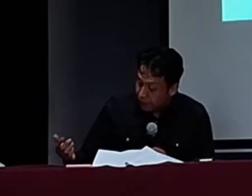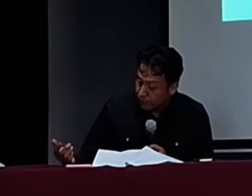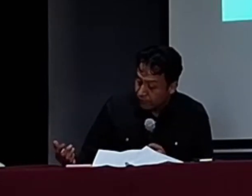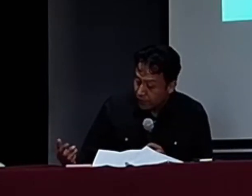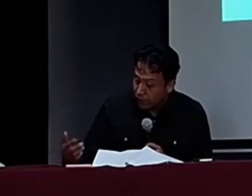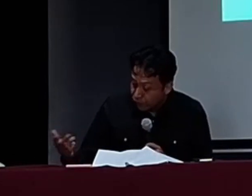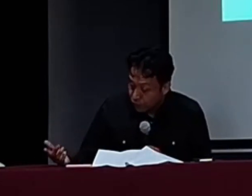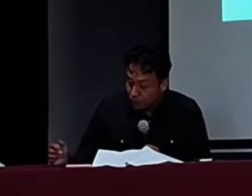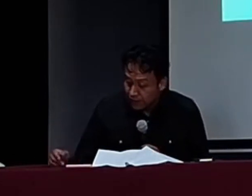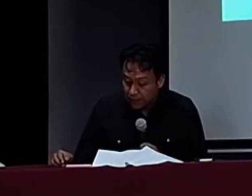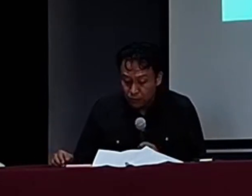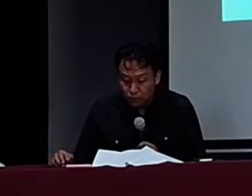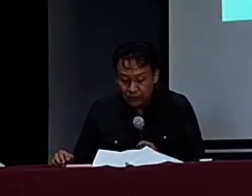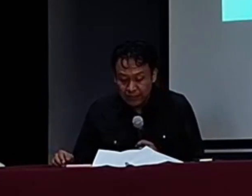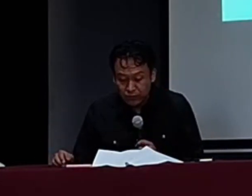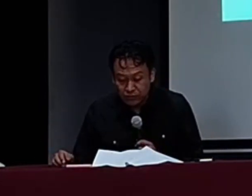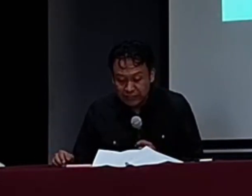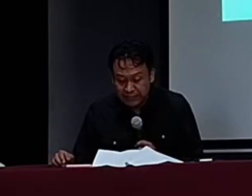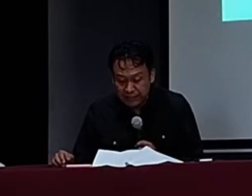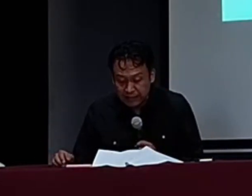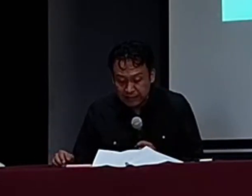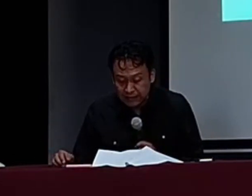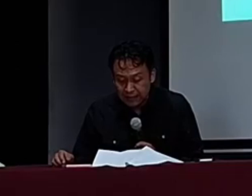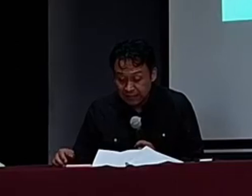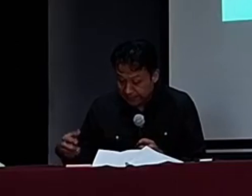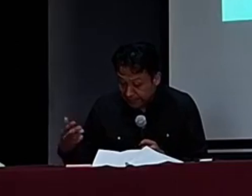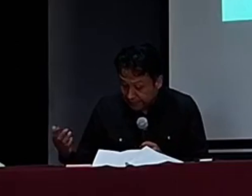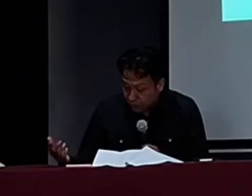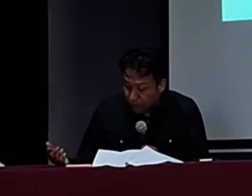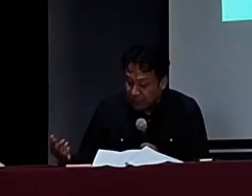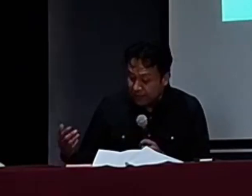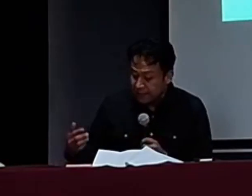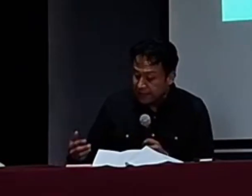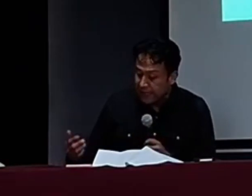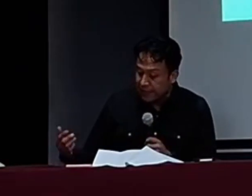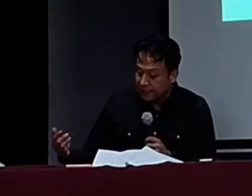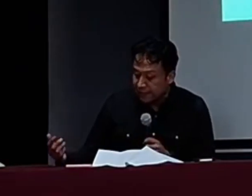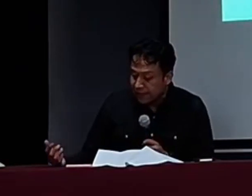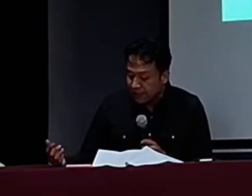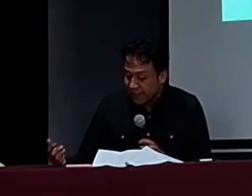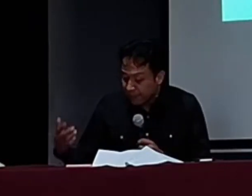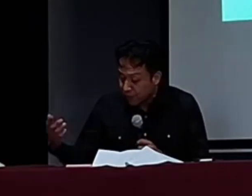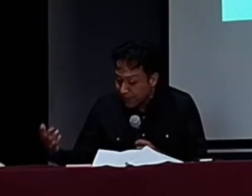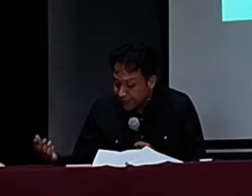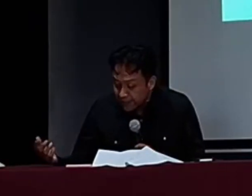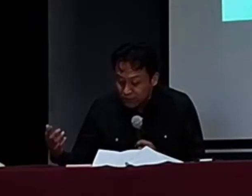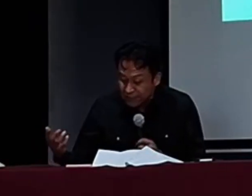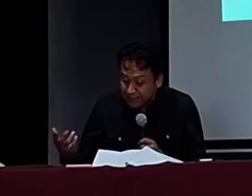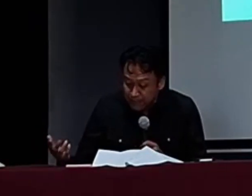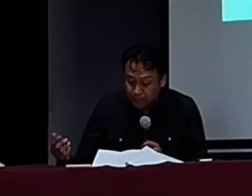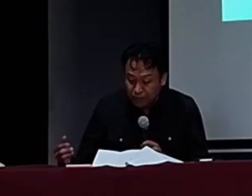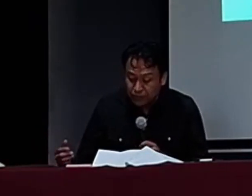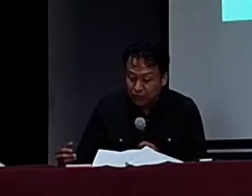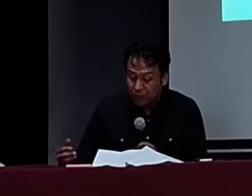un moreno, fruto de la revolución de las conciencias, desde la desconfianza heredada al saber que aquellos blanquitos